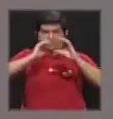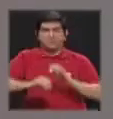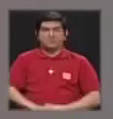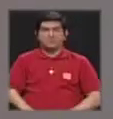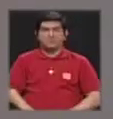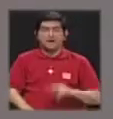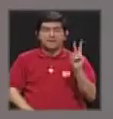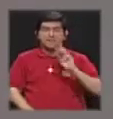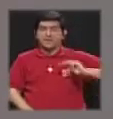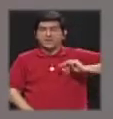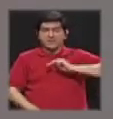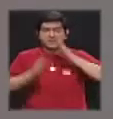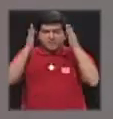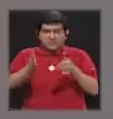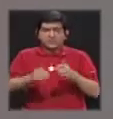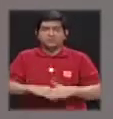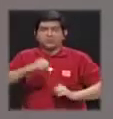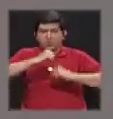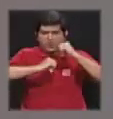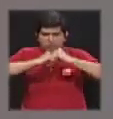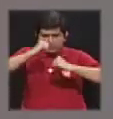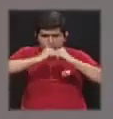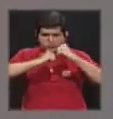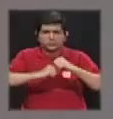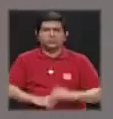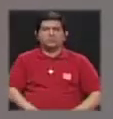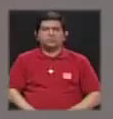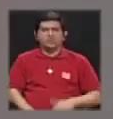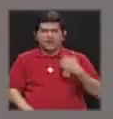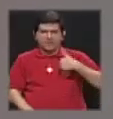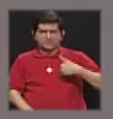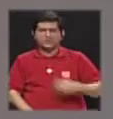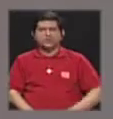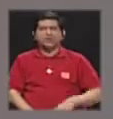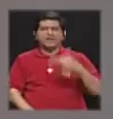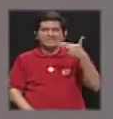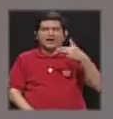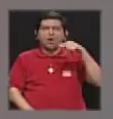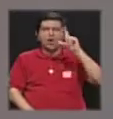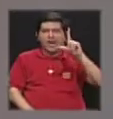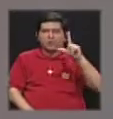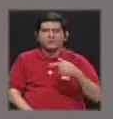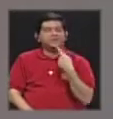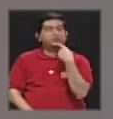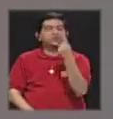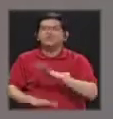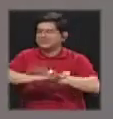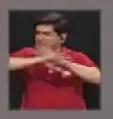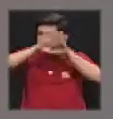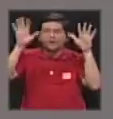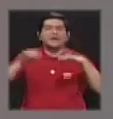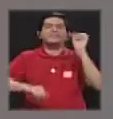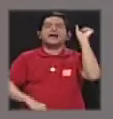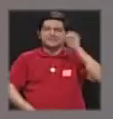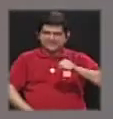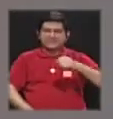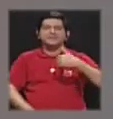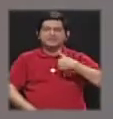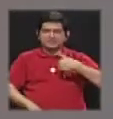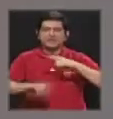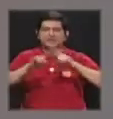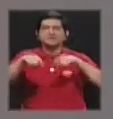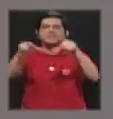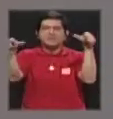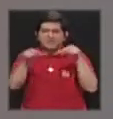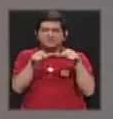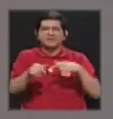donde el viceministro de infraestructura, el señor Chacón Laurito, señala claramente que sí, van a haber peajes, varios